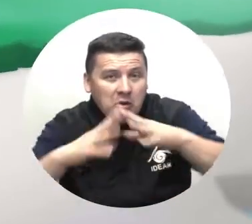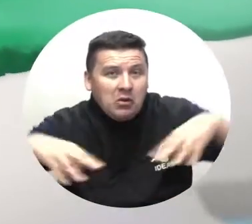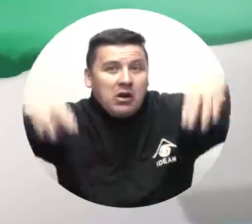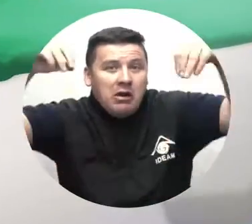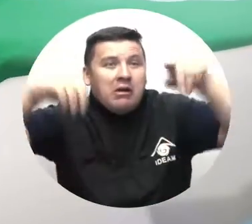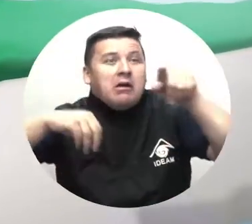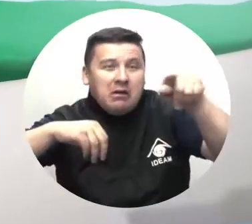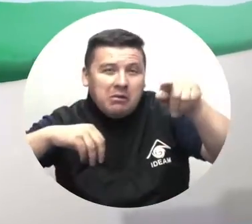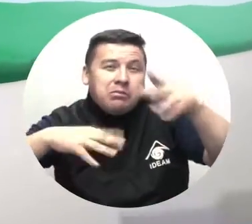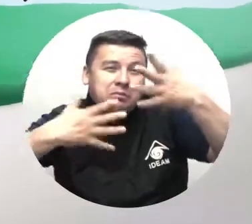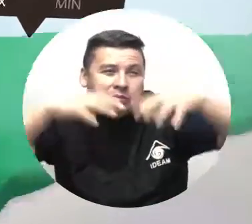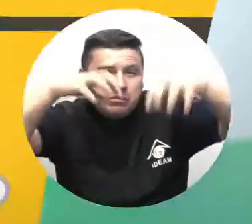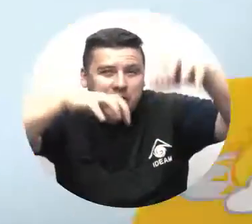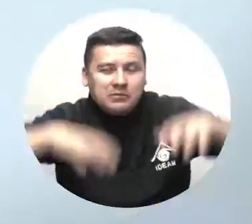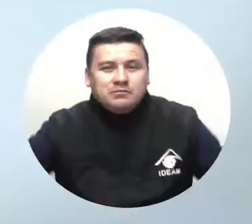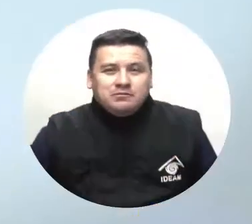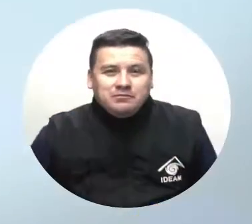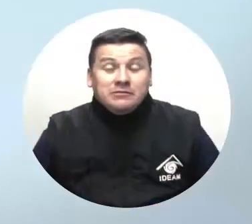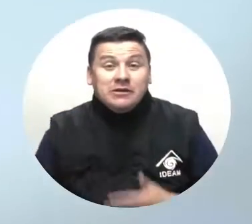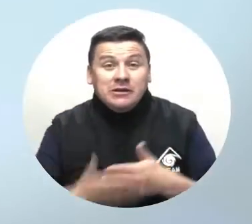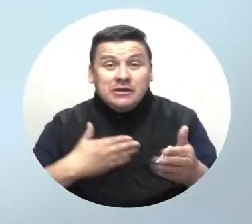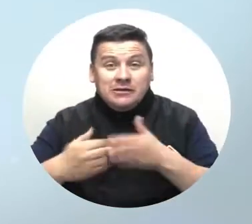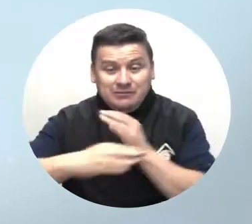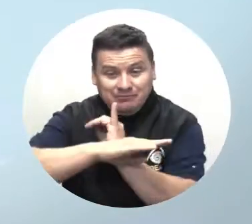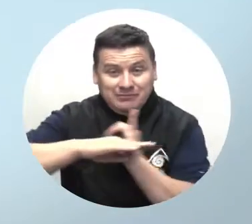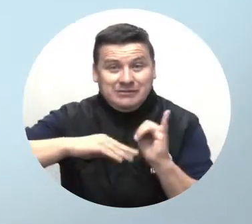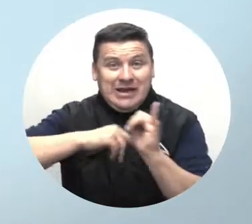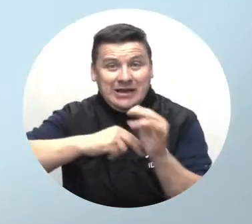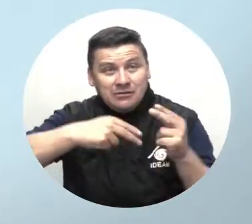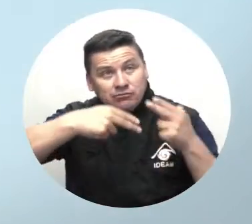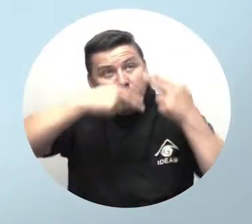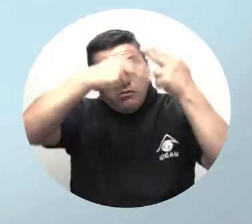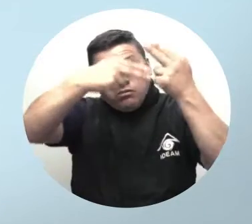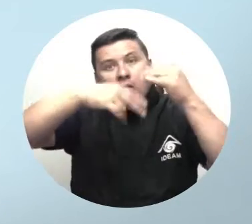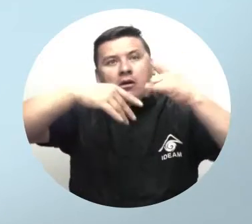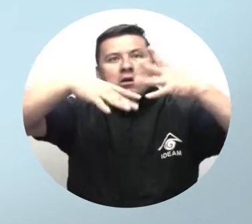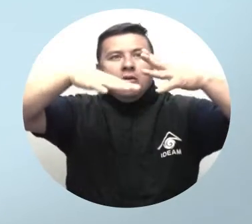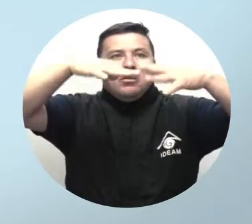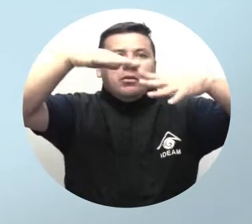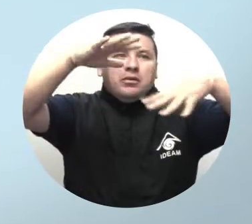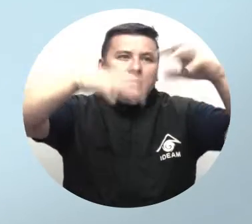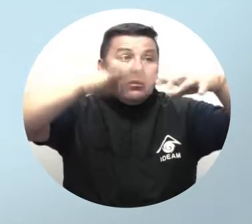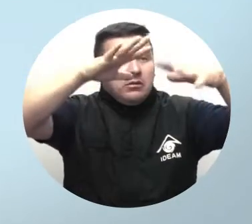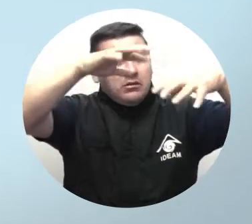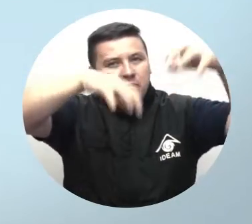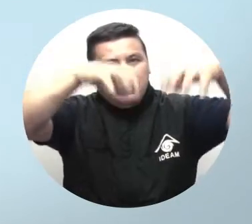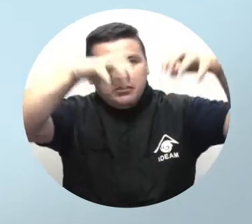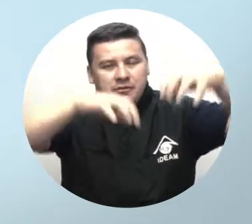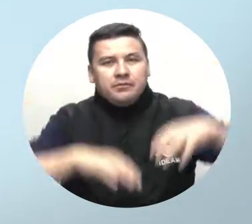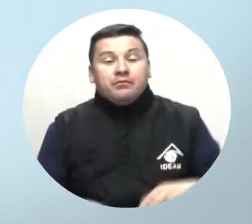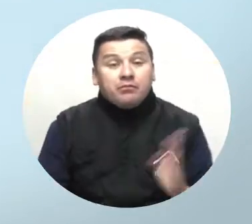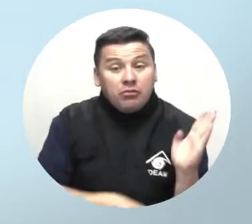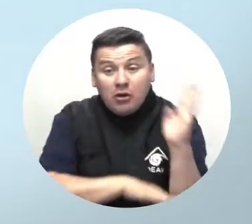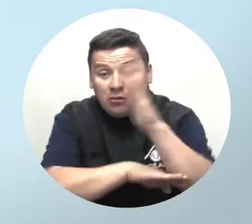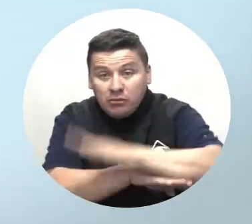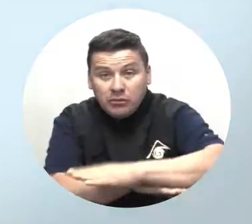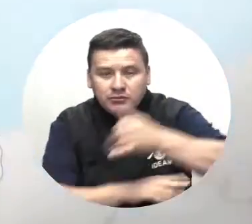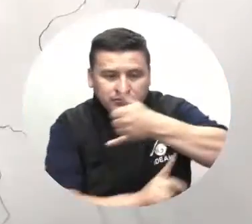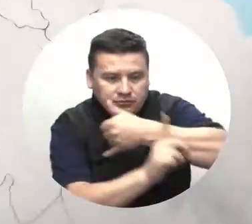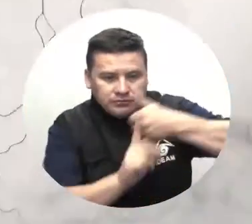Córdoba, Bolívar y en el Golfo de Urabá. En nuestras islas no se descartan algunas lloviznas